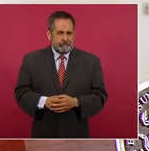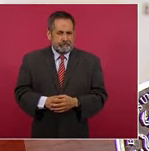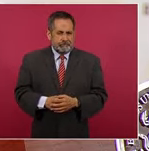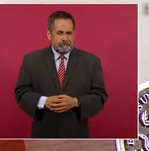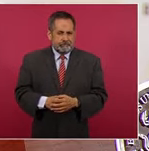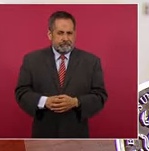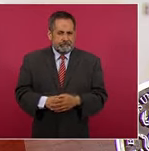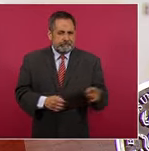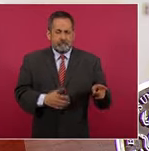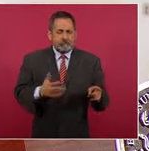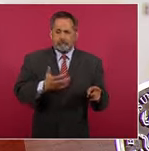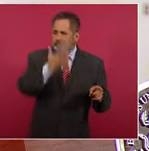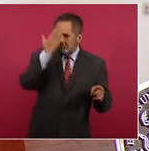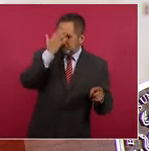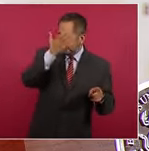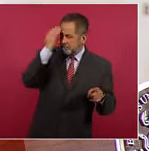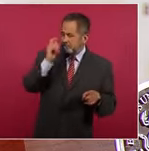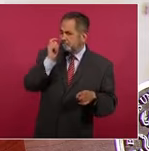de estas cosas, ¿no?